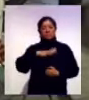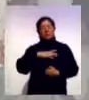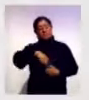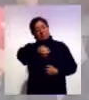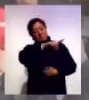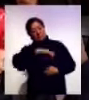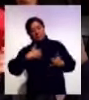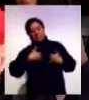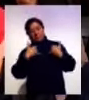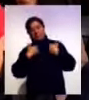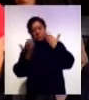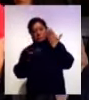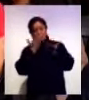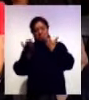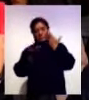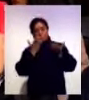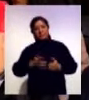estudiantil. La